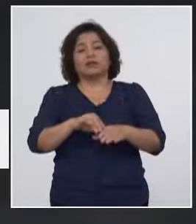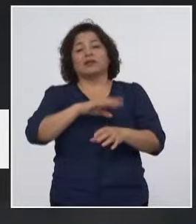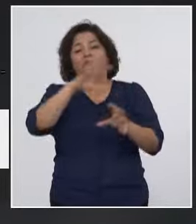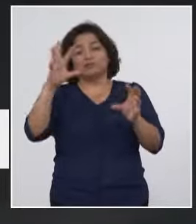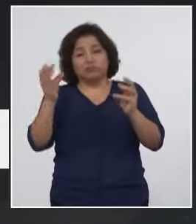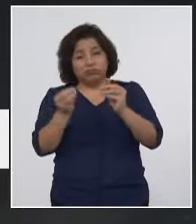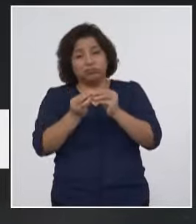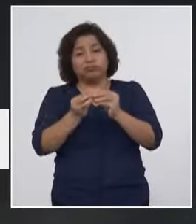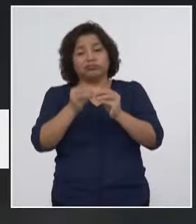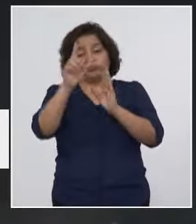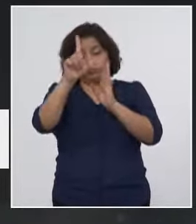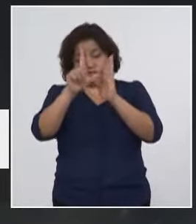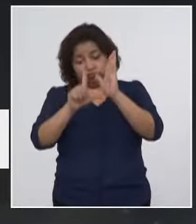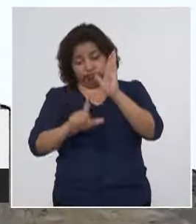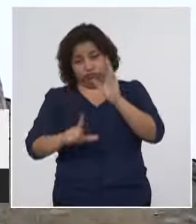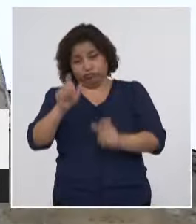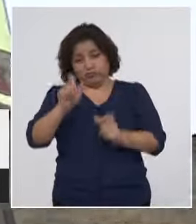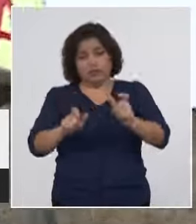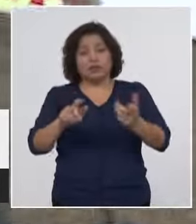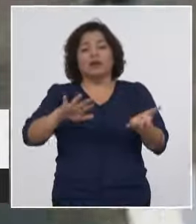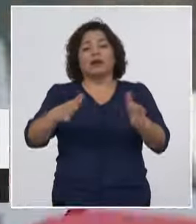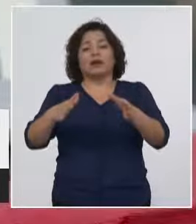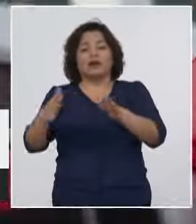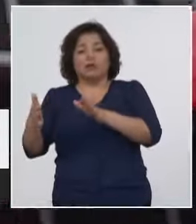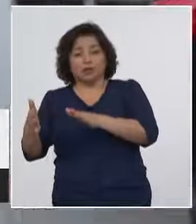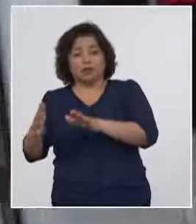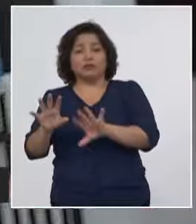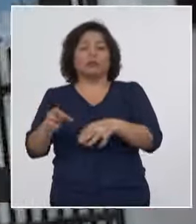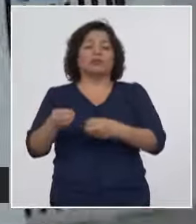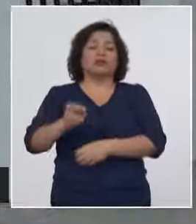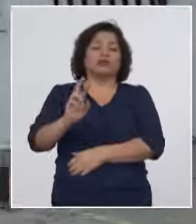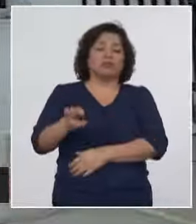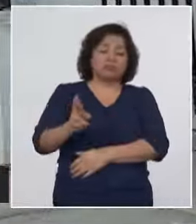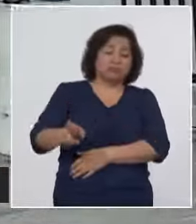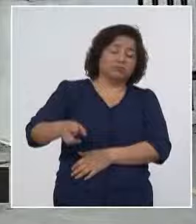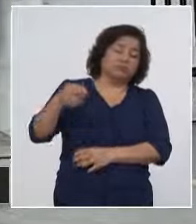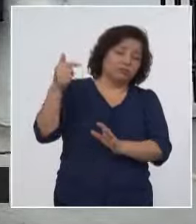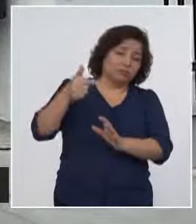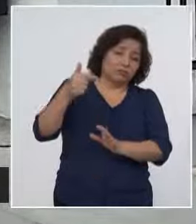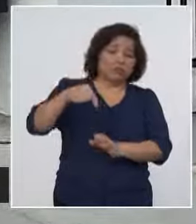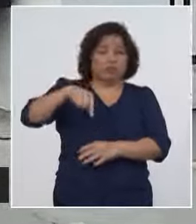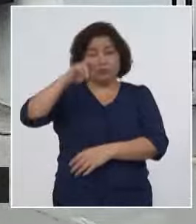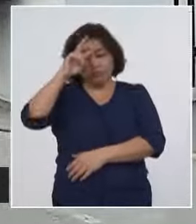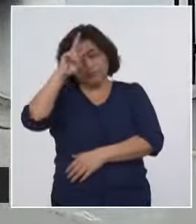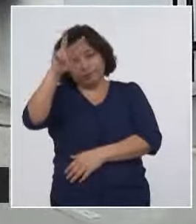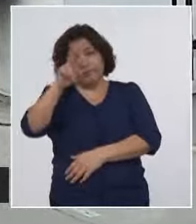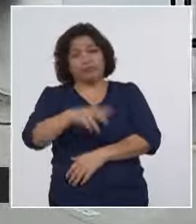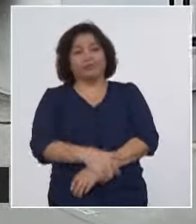larga lista de personas que han perdido la vida a causa de la delincuencia en el Perú.